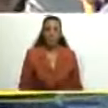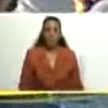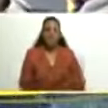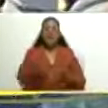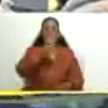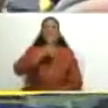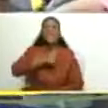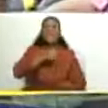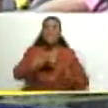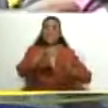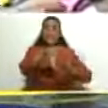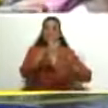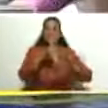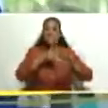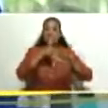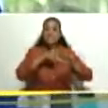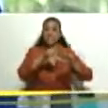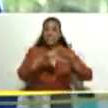Resistir.